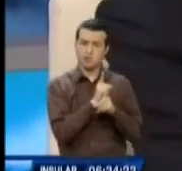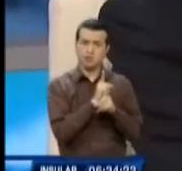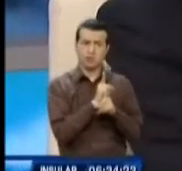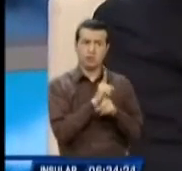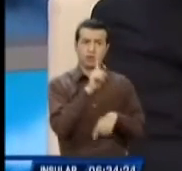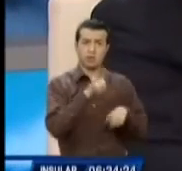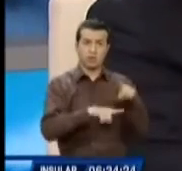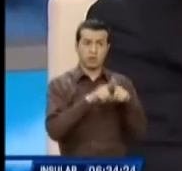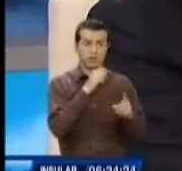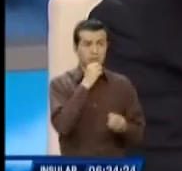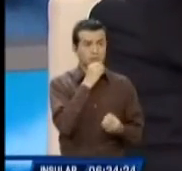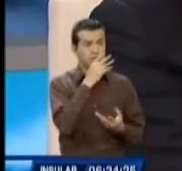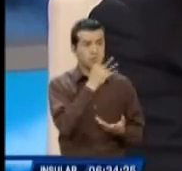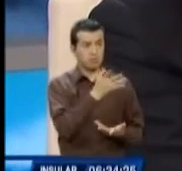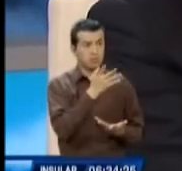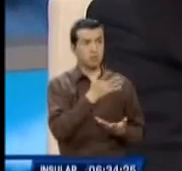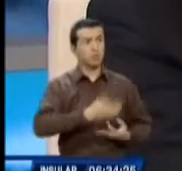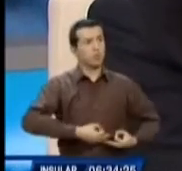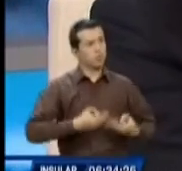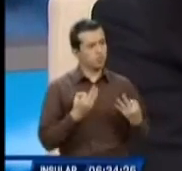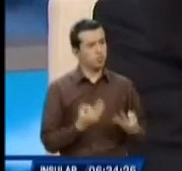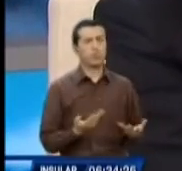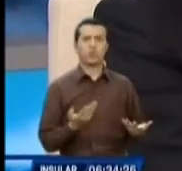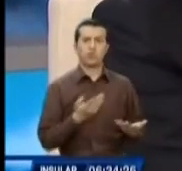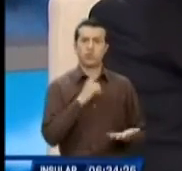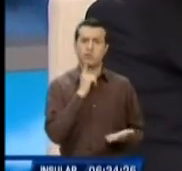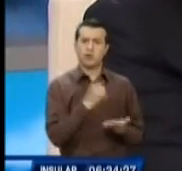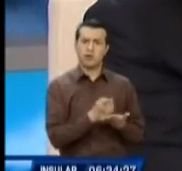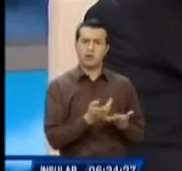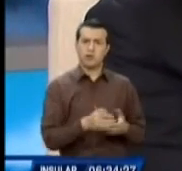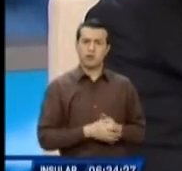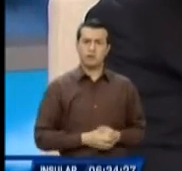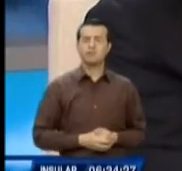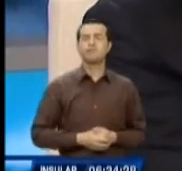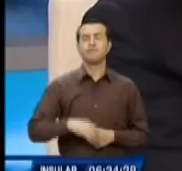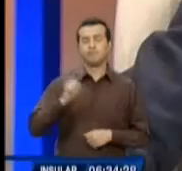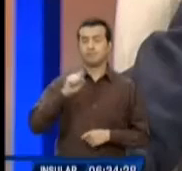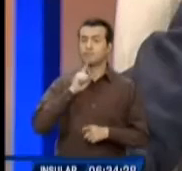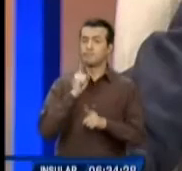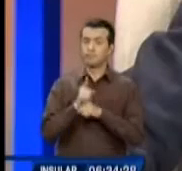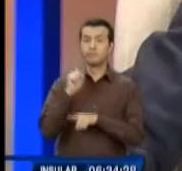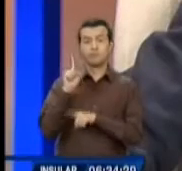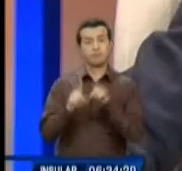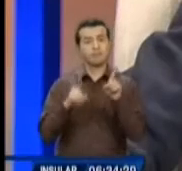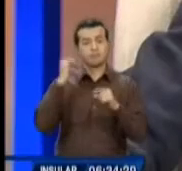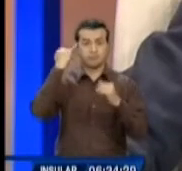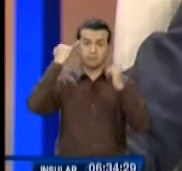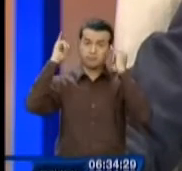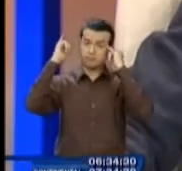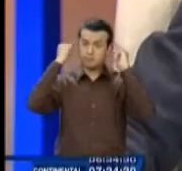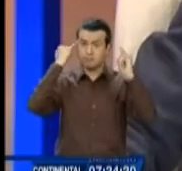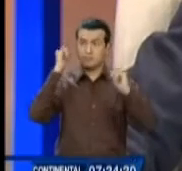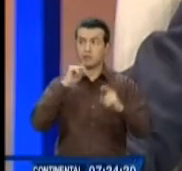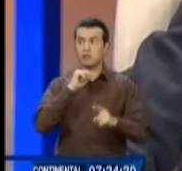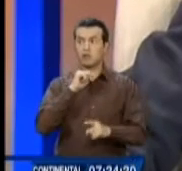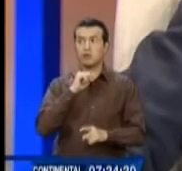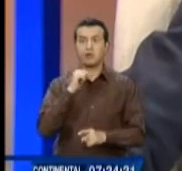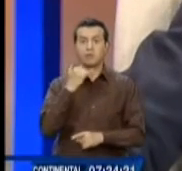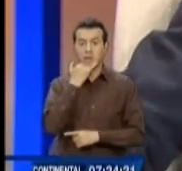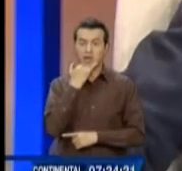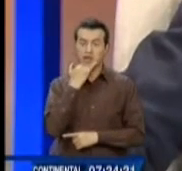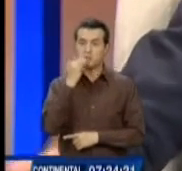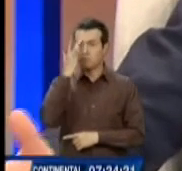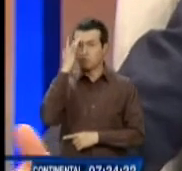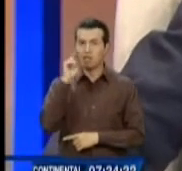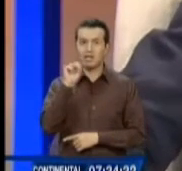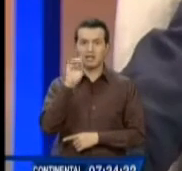amigos televidentes a efectos de tener esos balances. Sí, de hecho hay algunas iniciativas, no les termina de ir tan bien porque Netflix